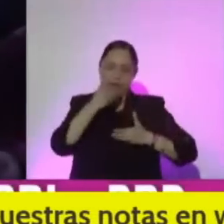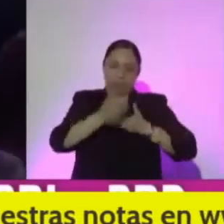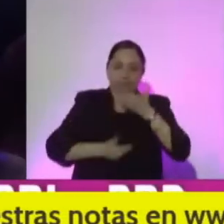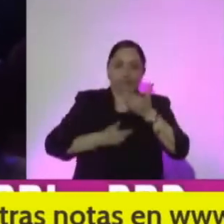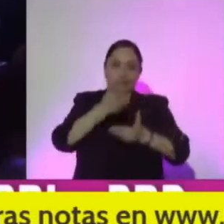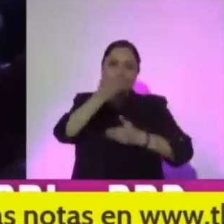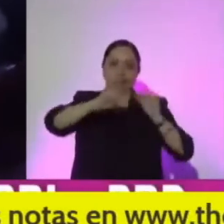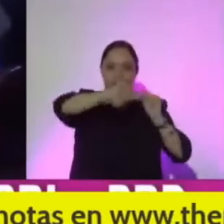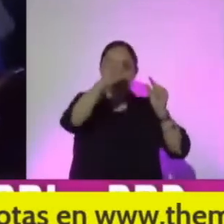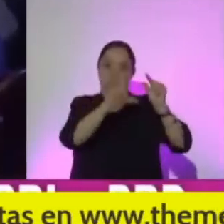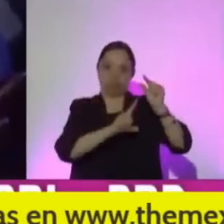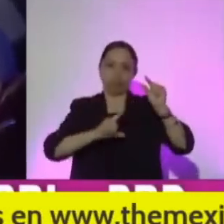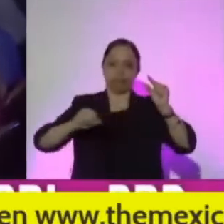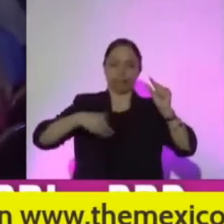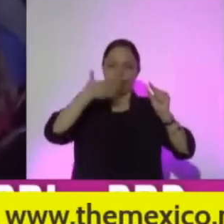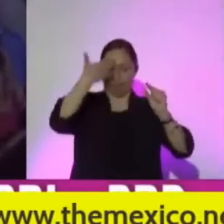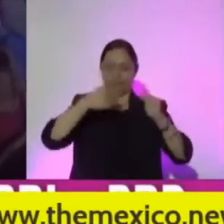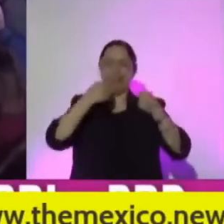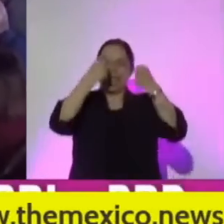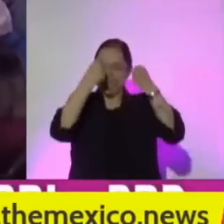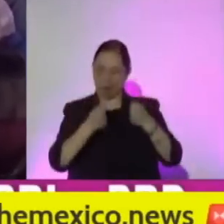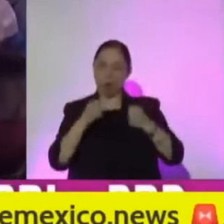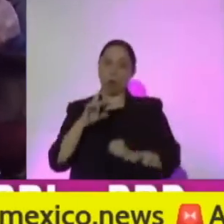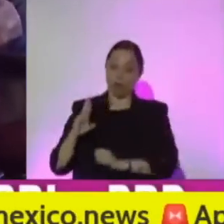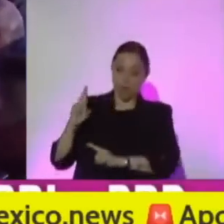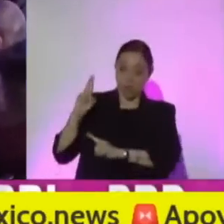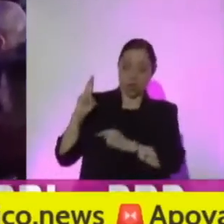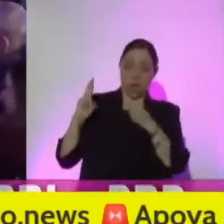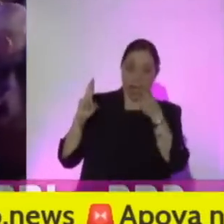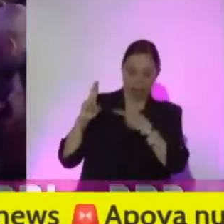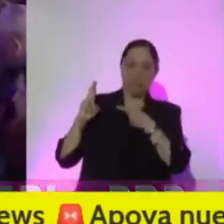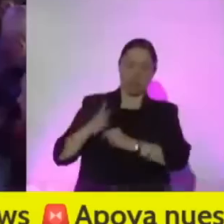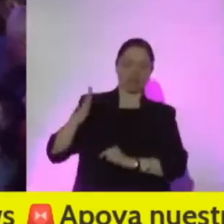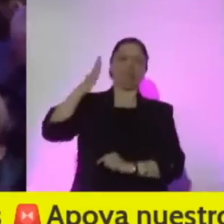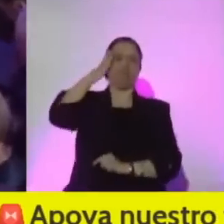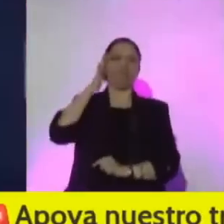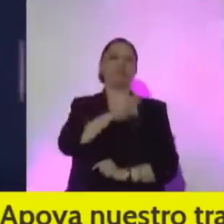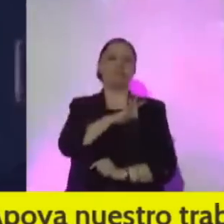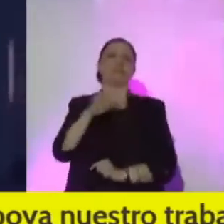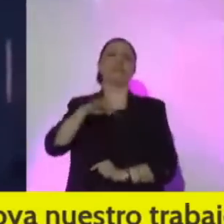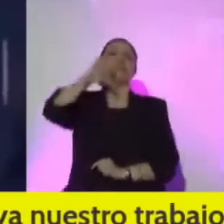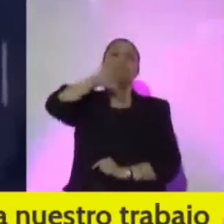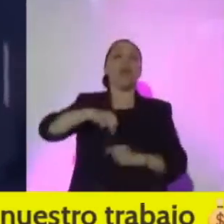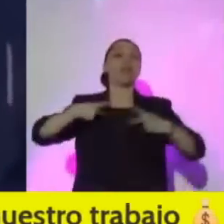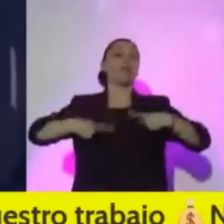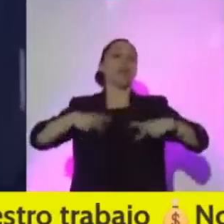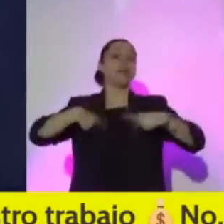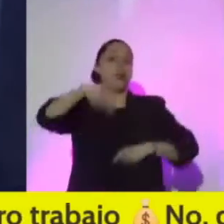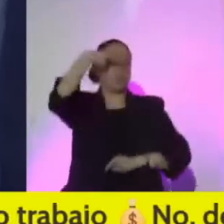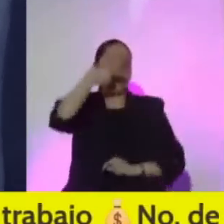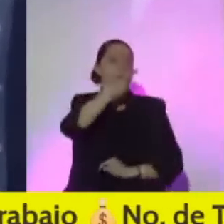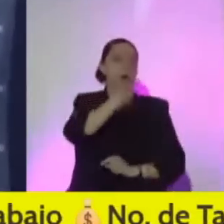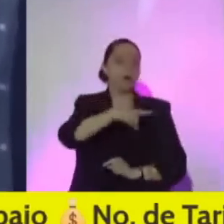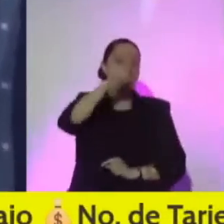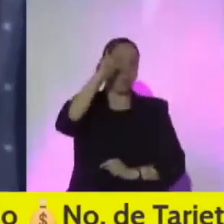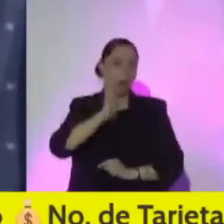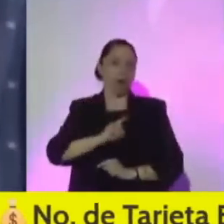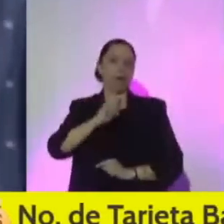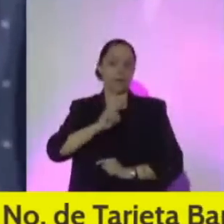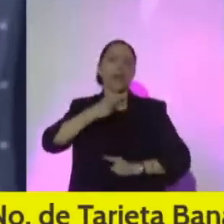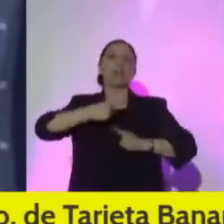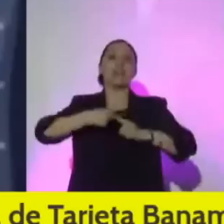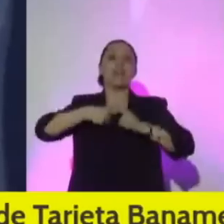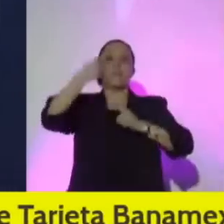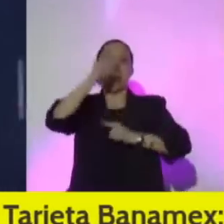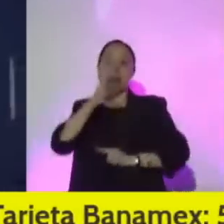sochil tiene ese liderazgo somos los mexicanos y las mexicanas de hoy los que definiremos el futuro